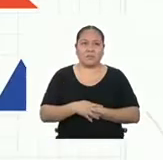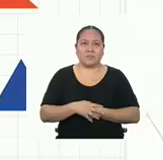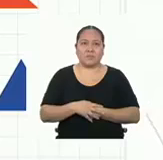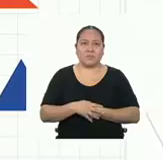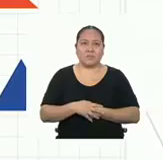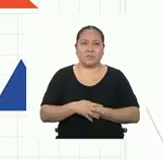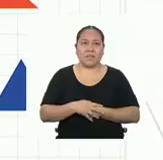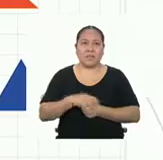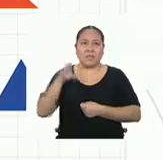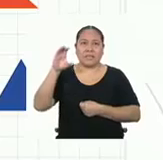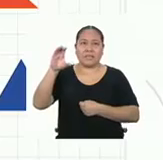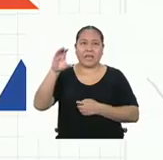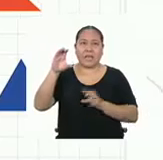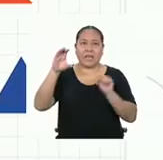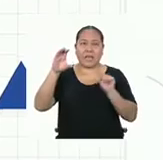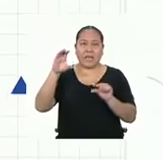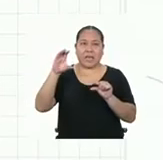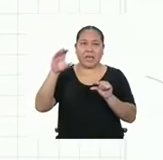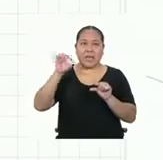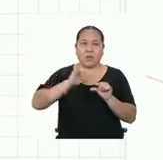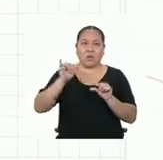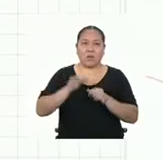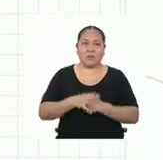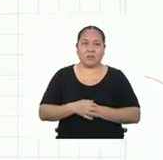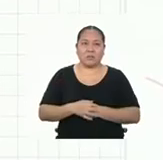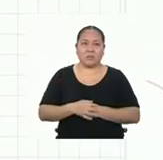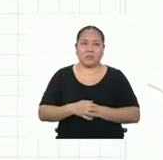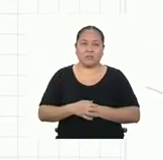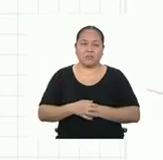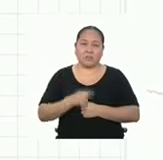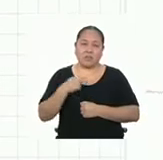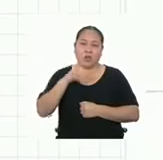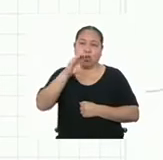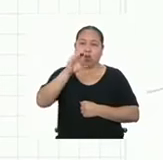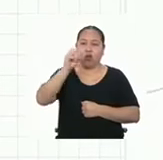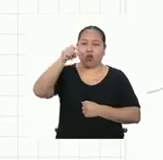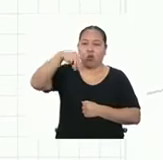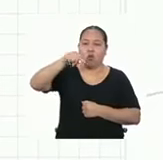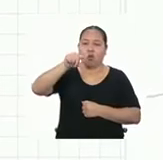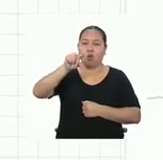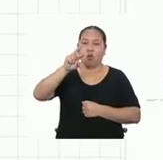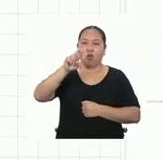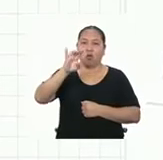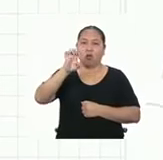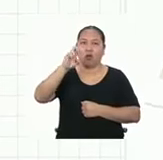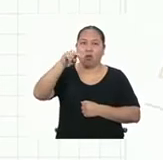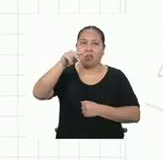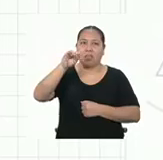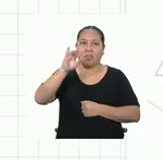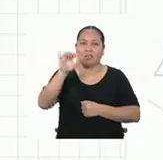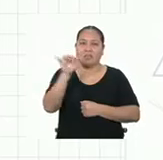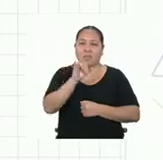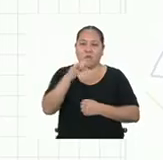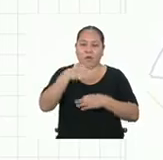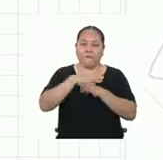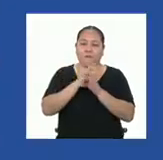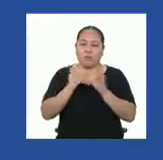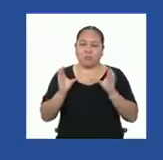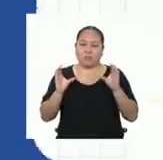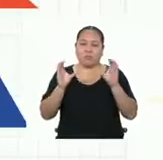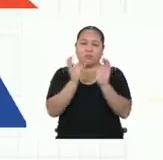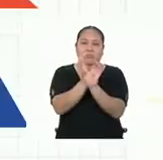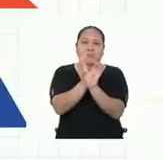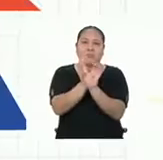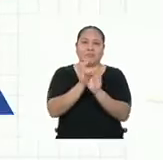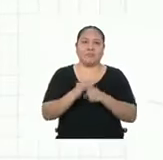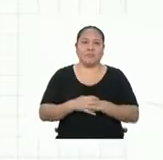que la figura C y la figura G son iguales Digo, congruentes Porque tienen la misma forma y el mismo tamaño